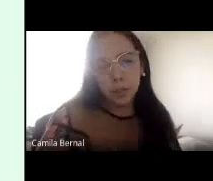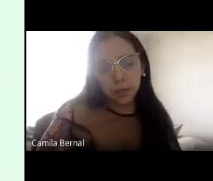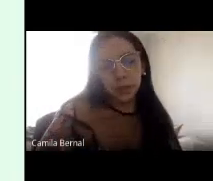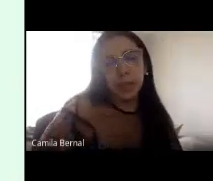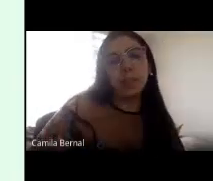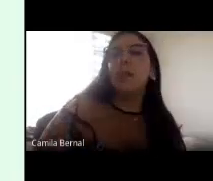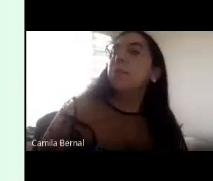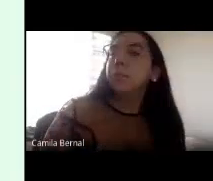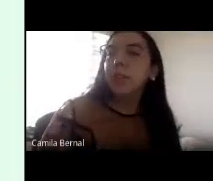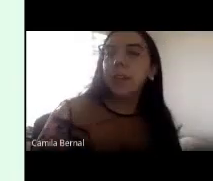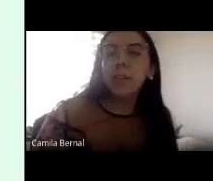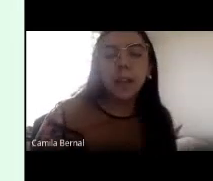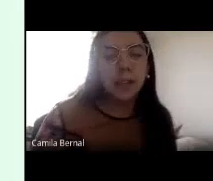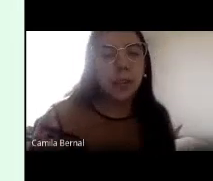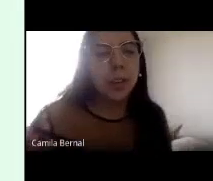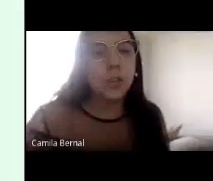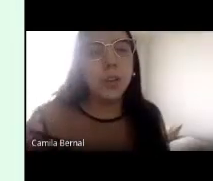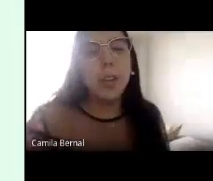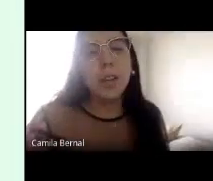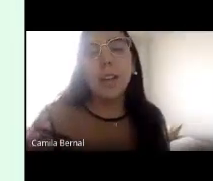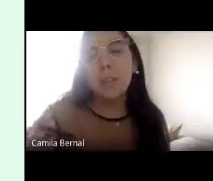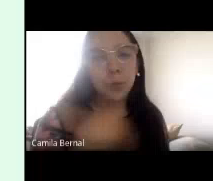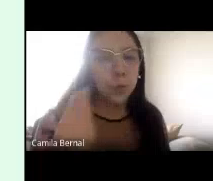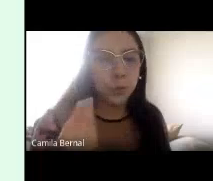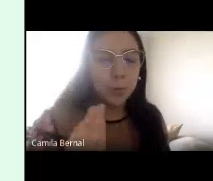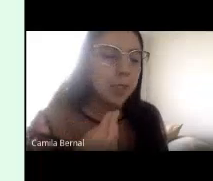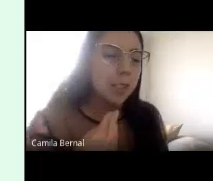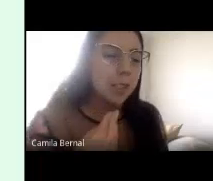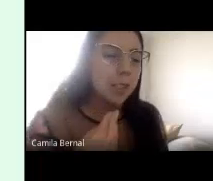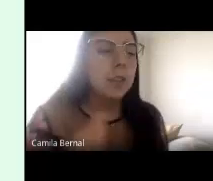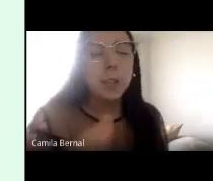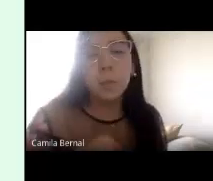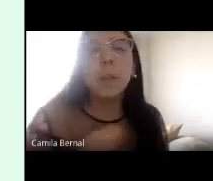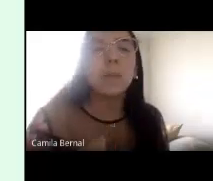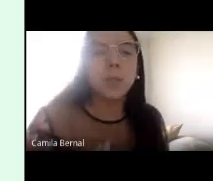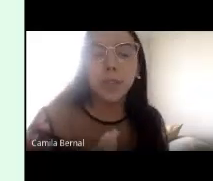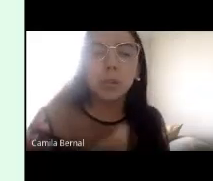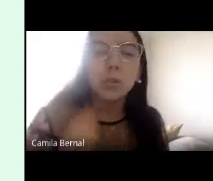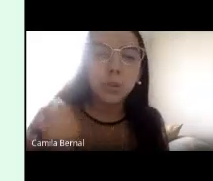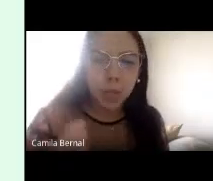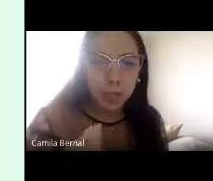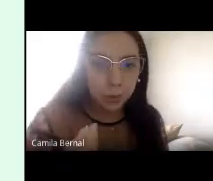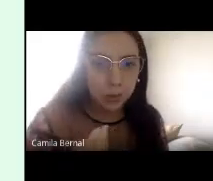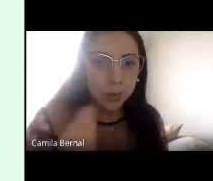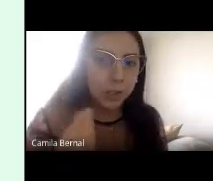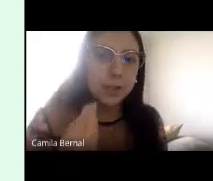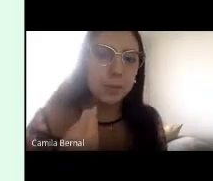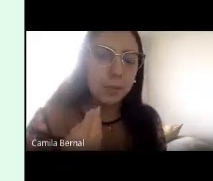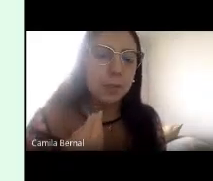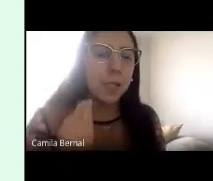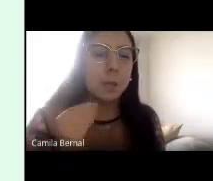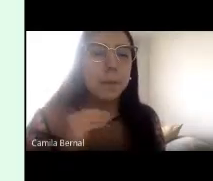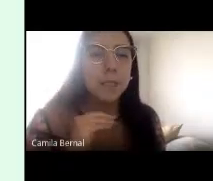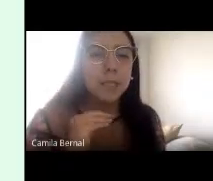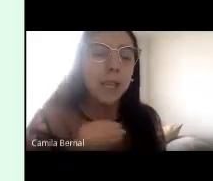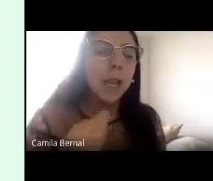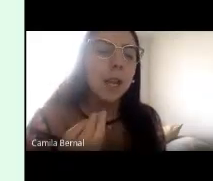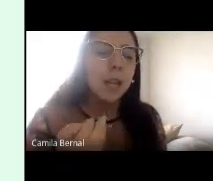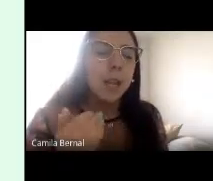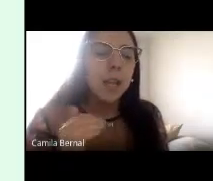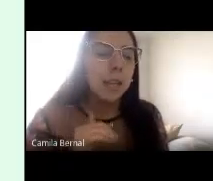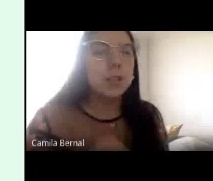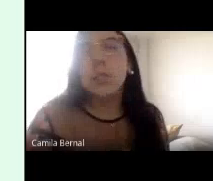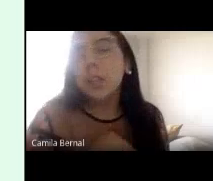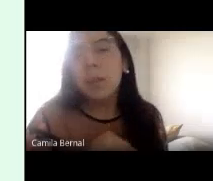otra opción que tenemos del filtro lento de arena, que es mucho más básica y es lo que esperamos hacer con ustedes cuando realicemos la visita